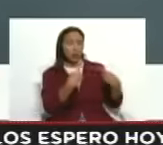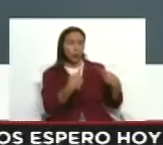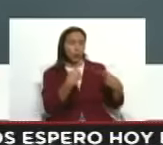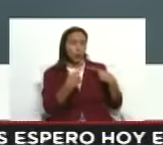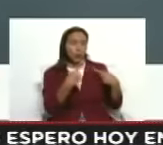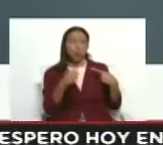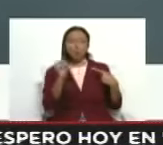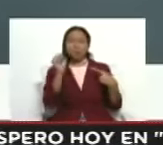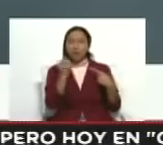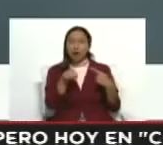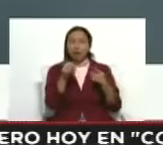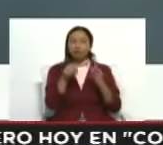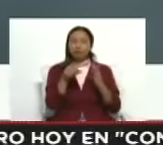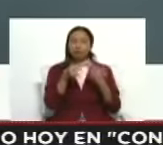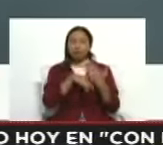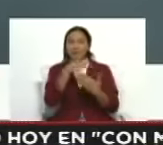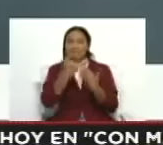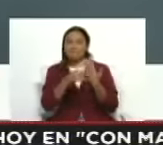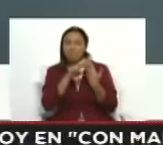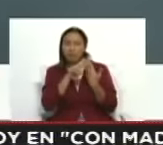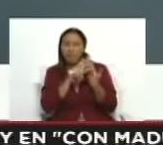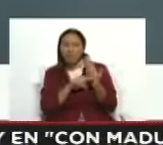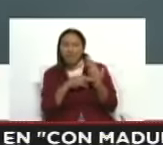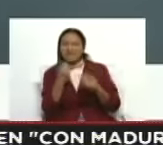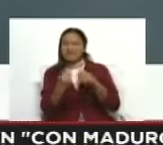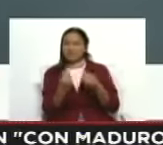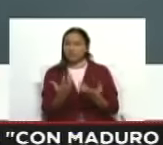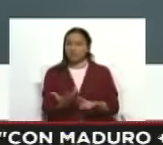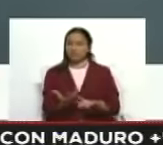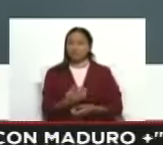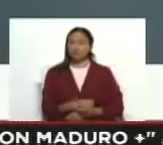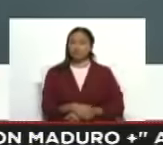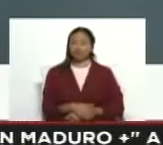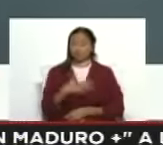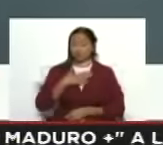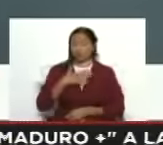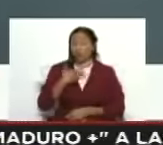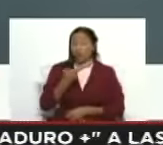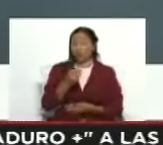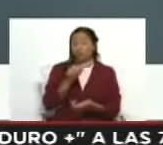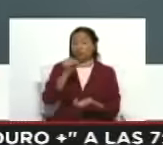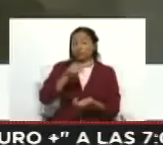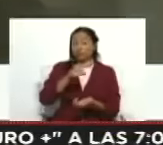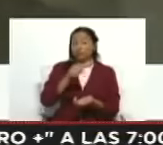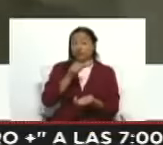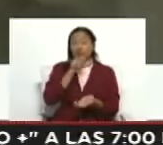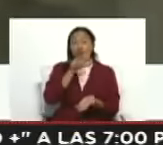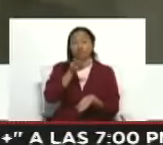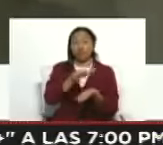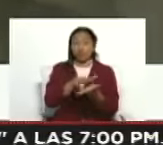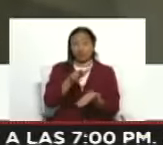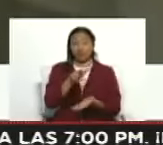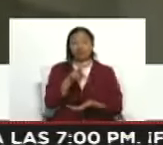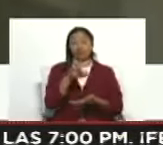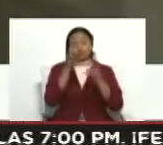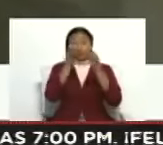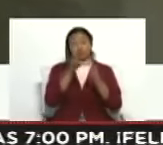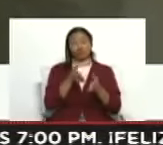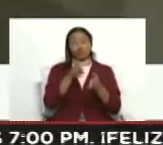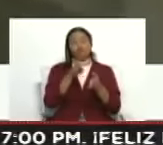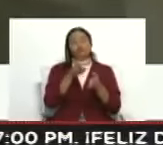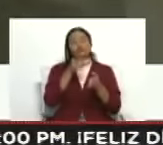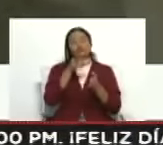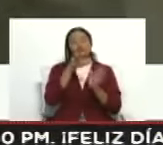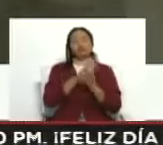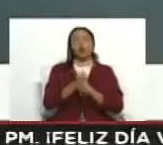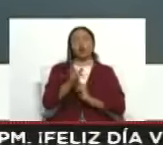Mencionaste a quienes aparecen en los audios, y yo te puedo confirmar, en base a tu